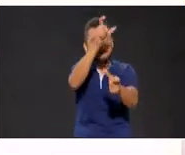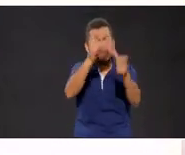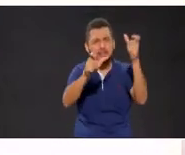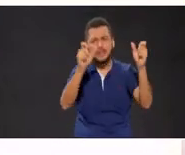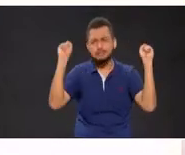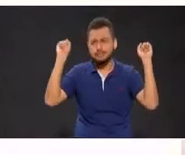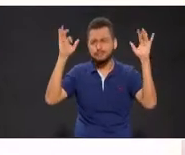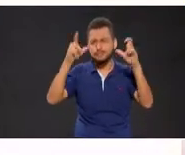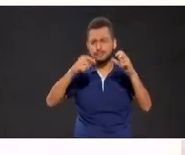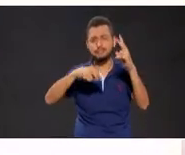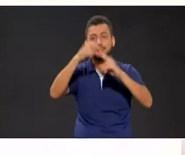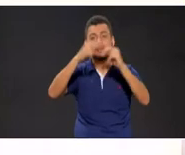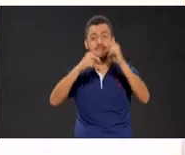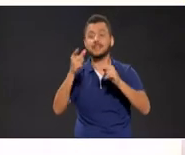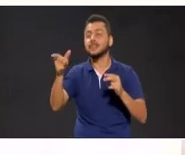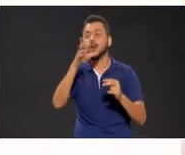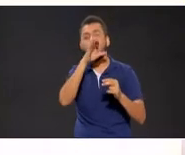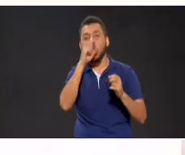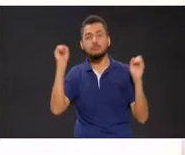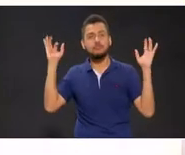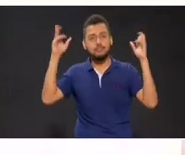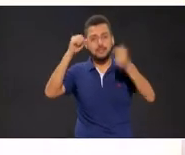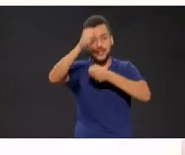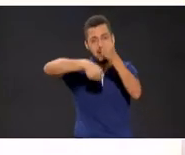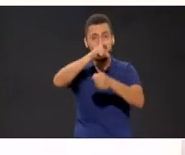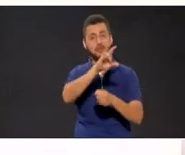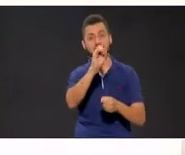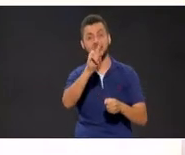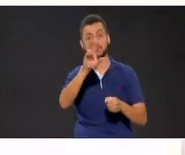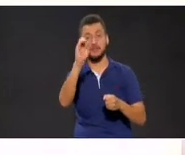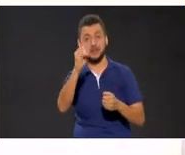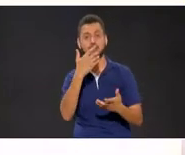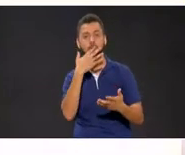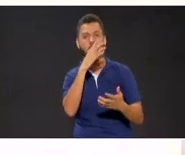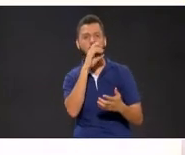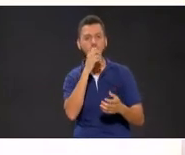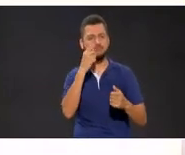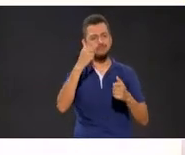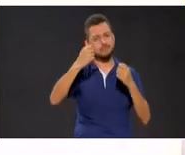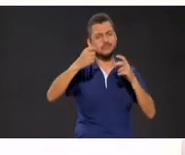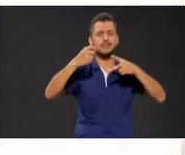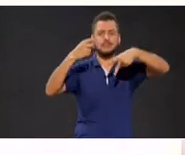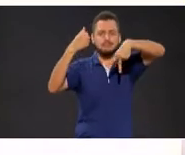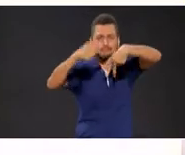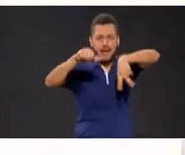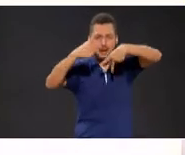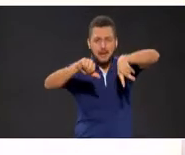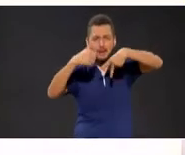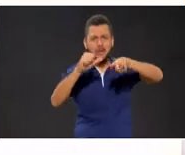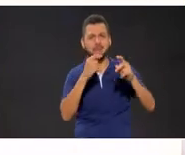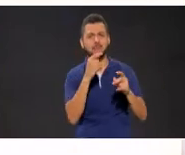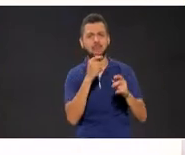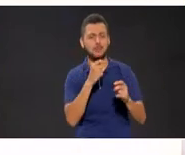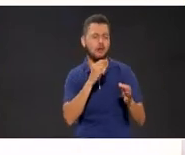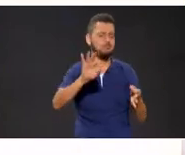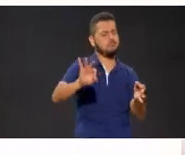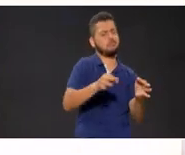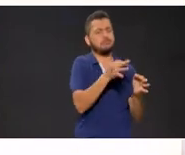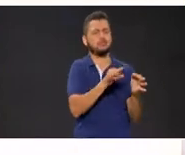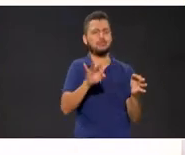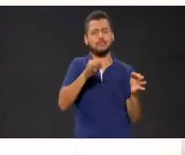traigo plácido domingo santana este rubén blades y otros entes que necesitamos para